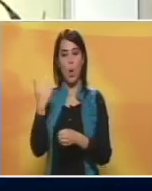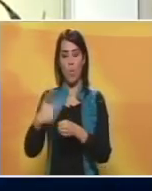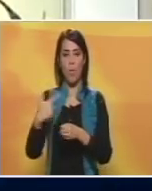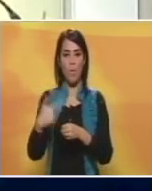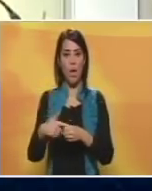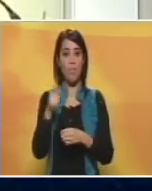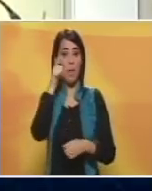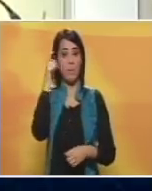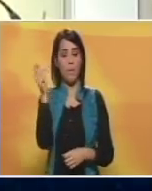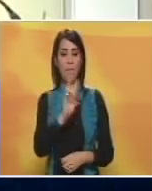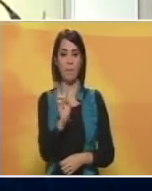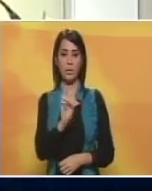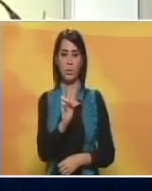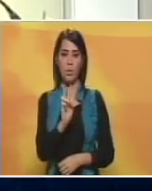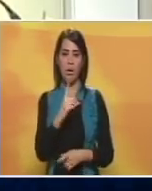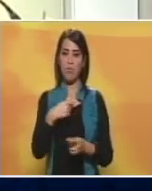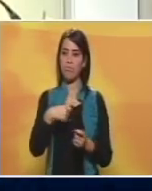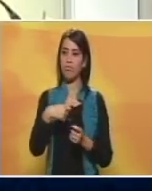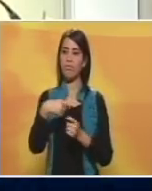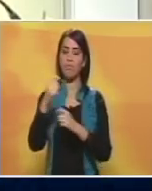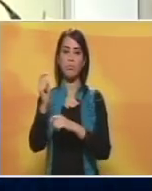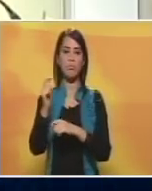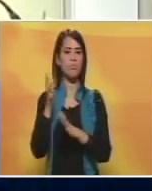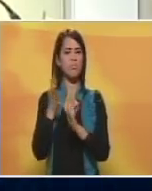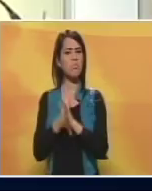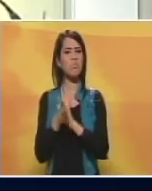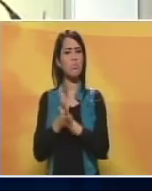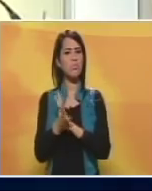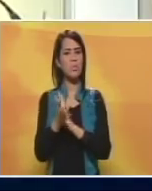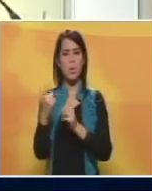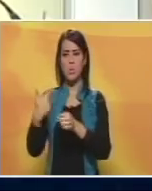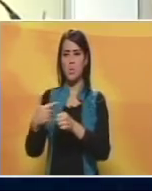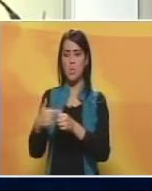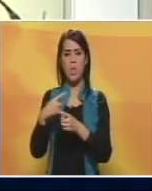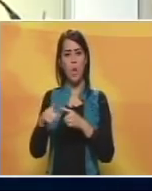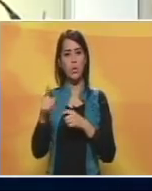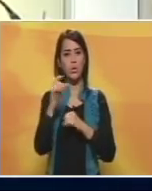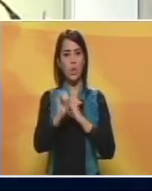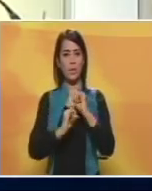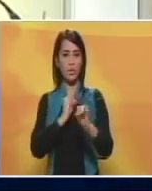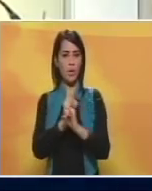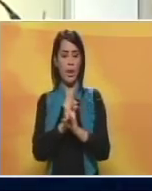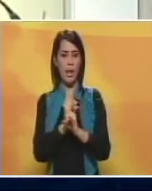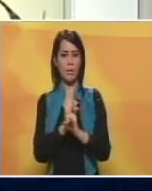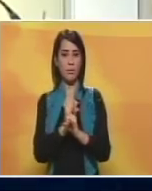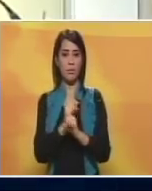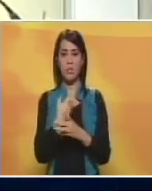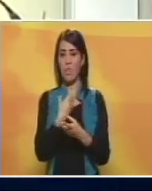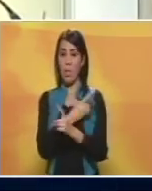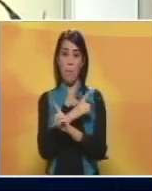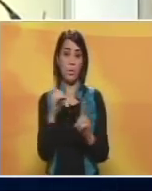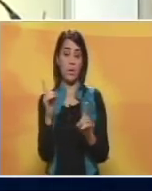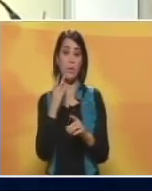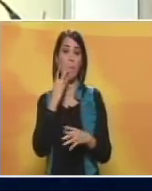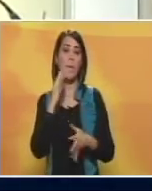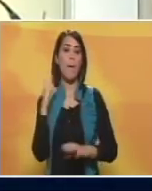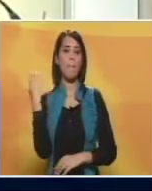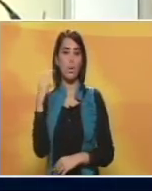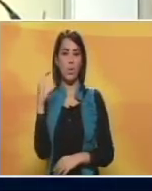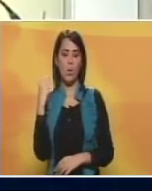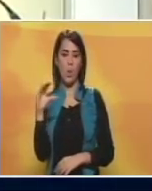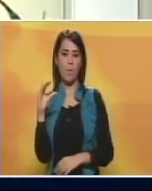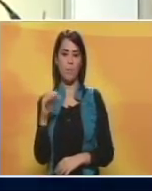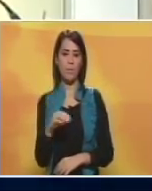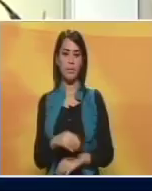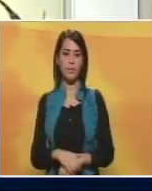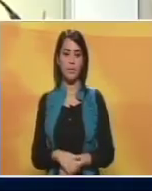combustible del pueblo venezolano para sostener regímenes antidemocráticos como el de Colombia, por ejemplo,